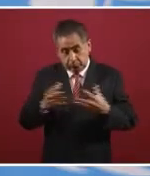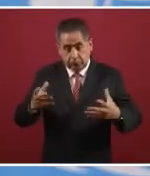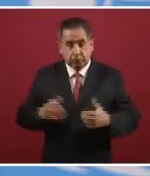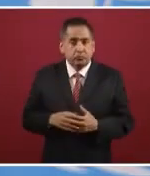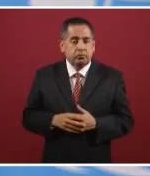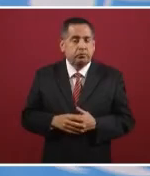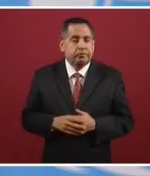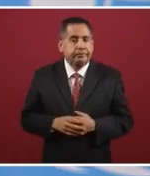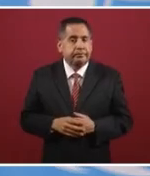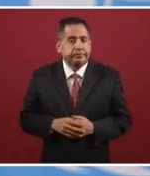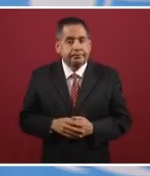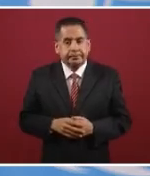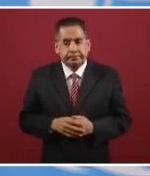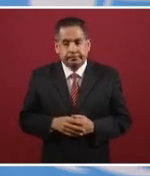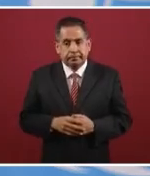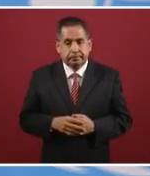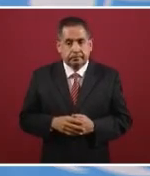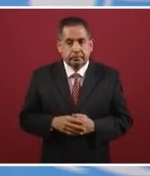y